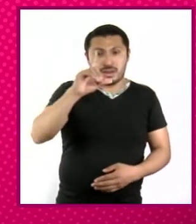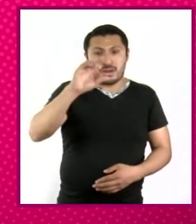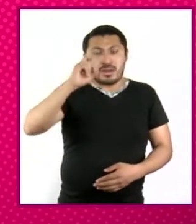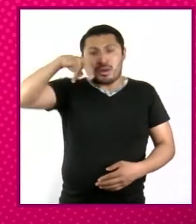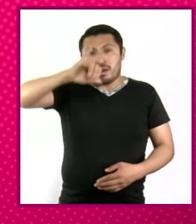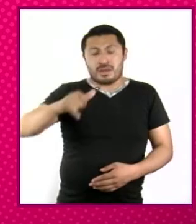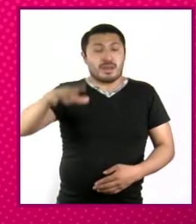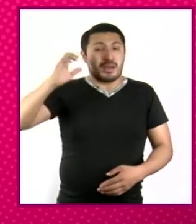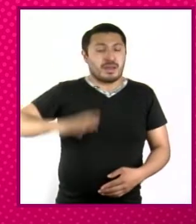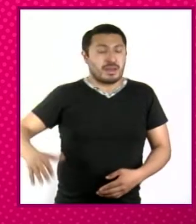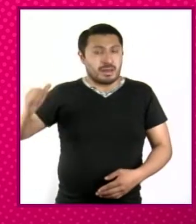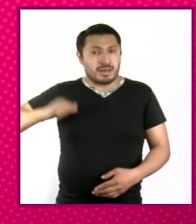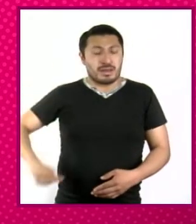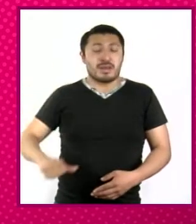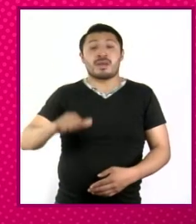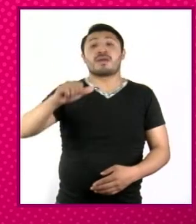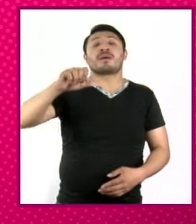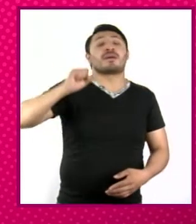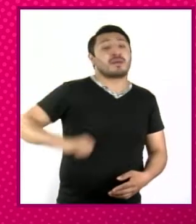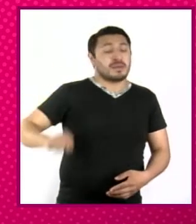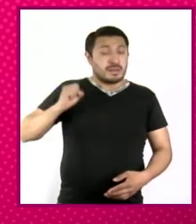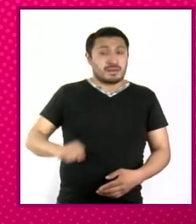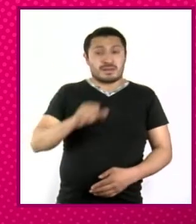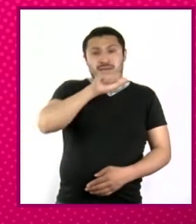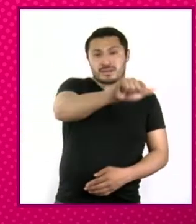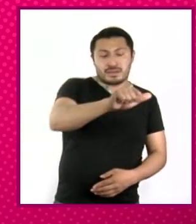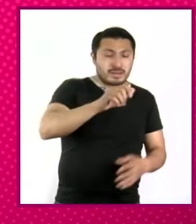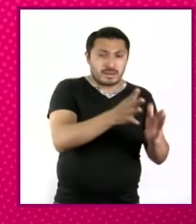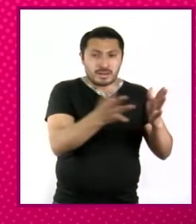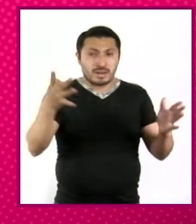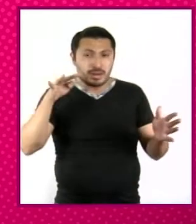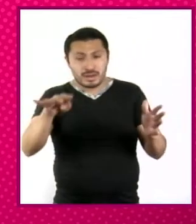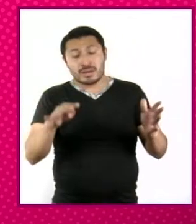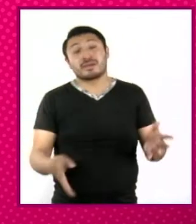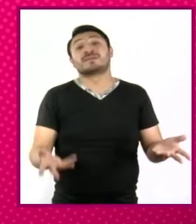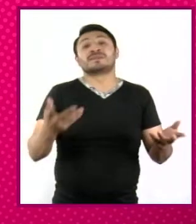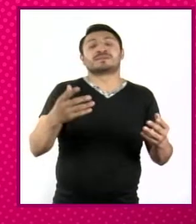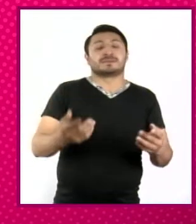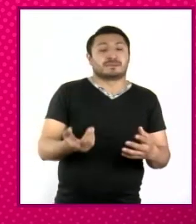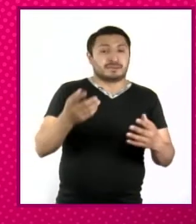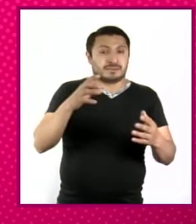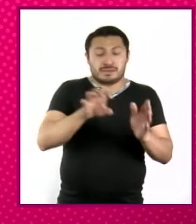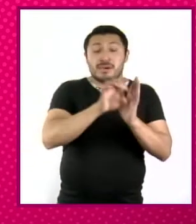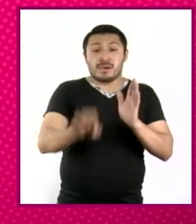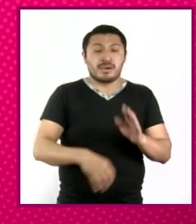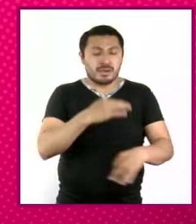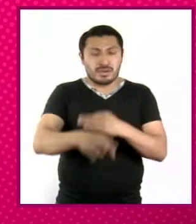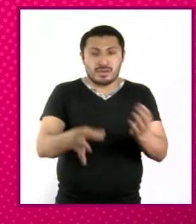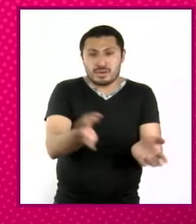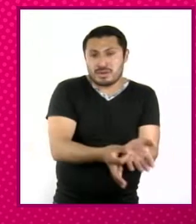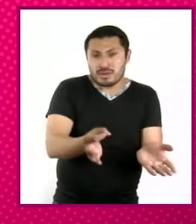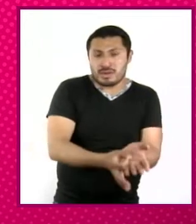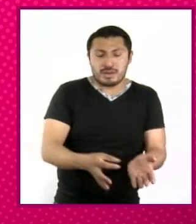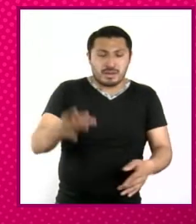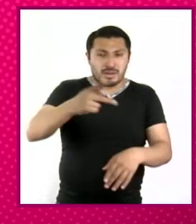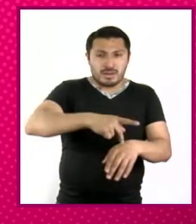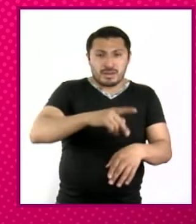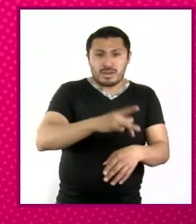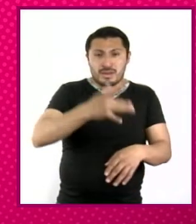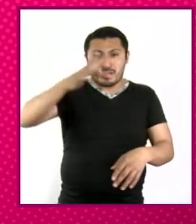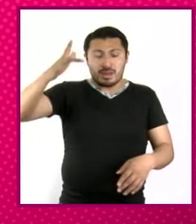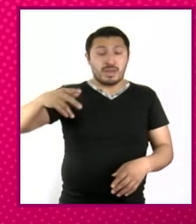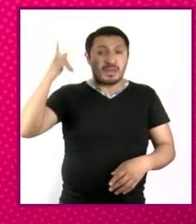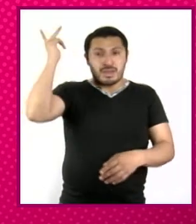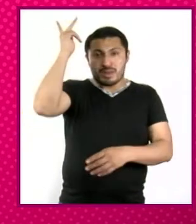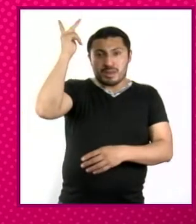ejemplo, que hubo entre el siglo XVI y el siglo XIX, a partir del cual, por ejemplo, todo lo que son los metales preciosos extraídos tanto del Perú